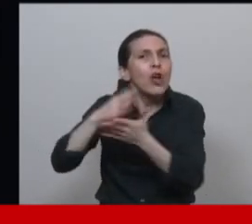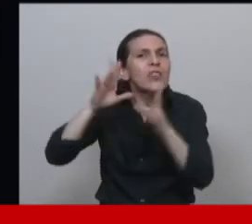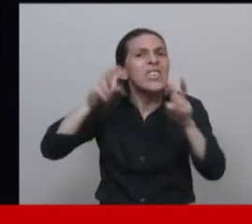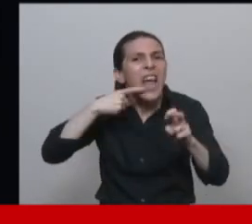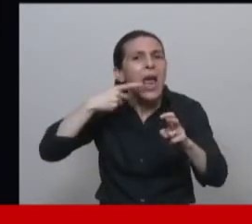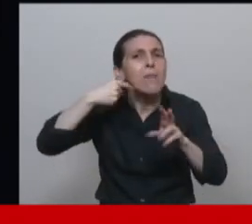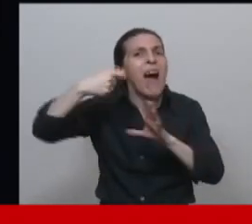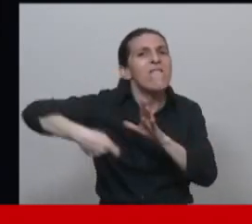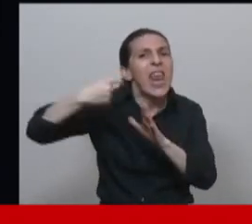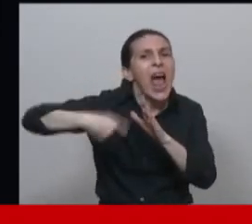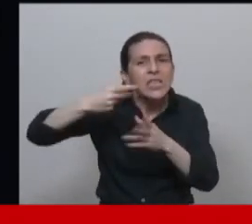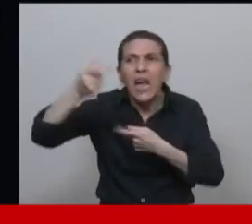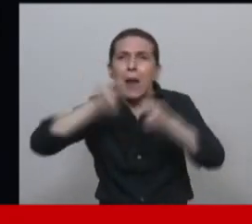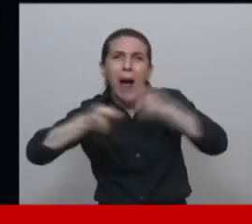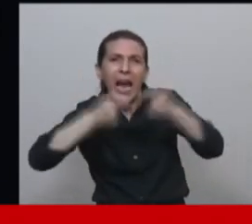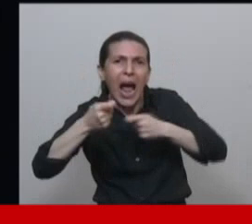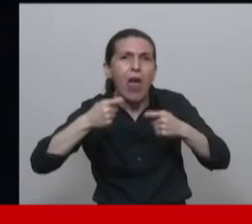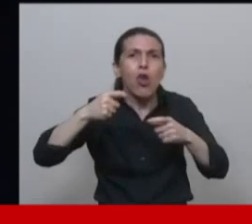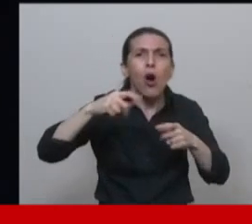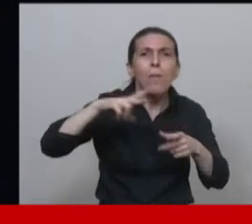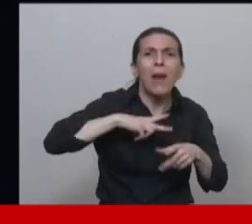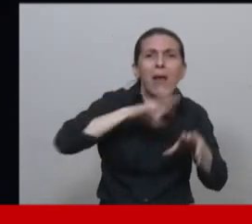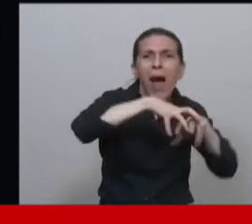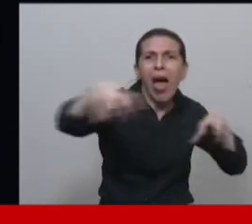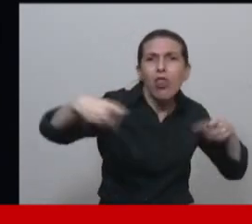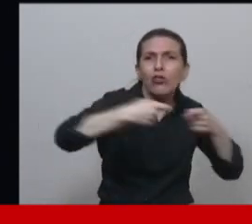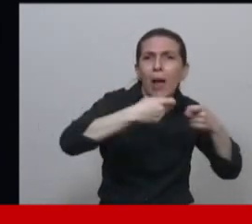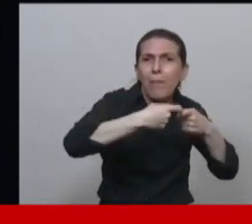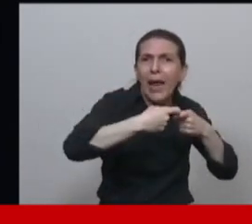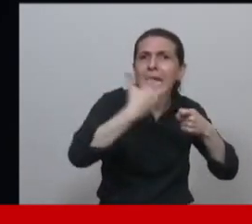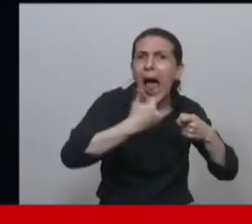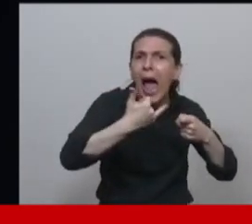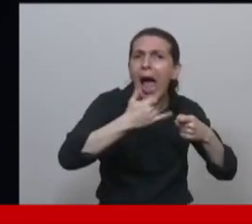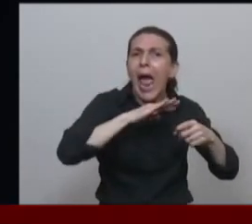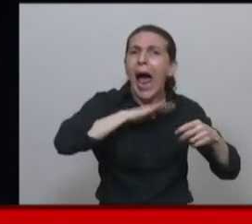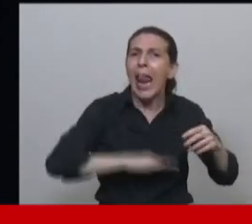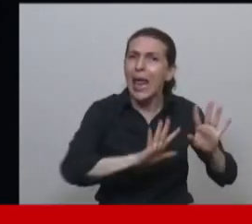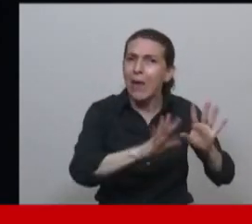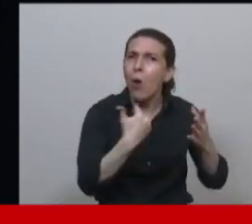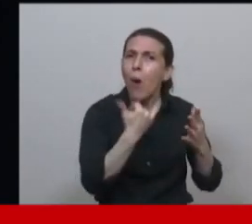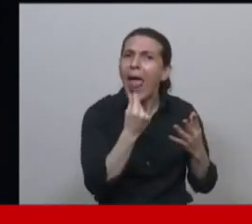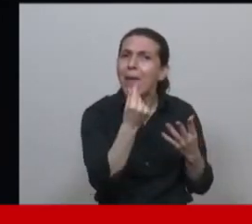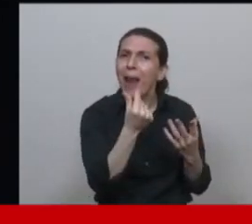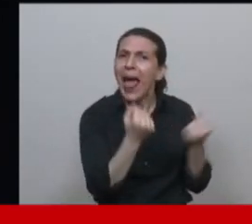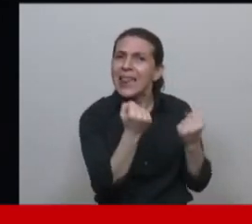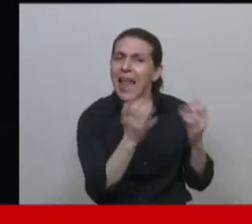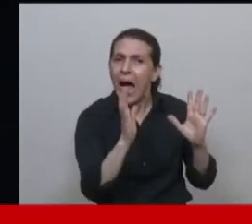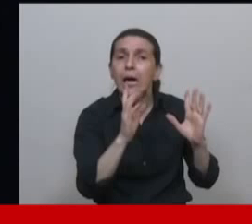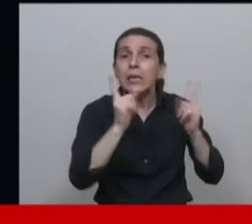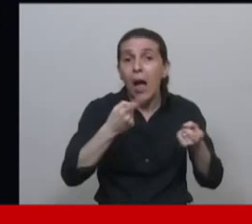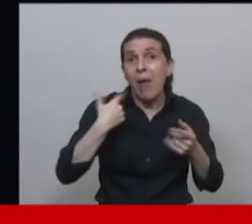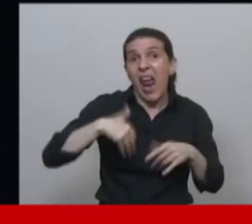públicas, de certidumbre al sector privado, y le va a dar a Argentina otra plataforma para poder